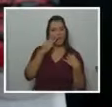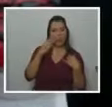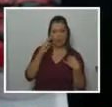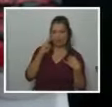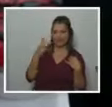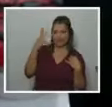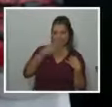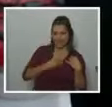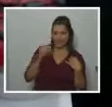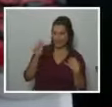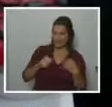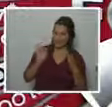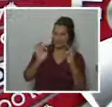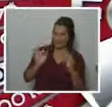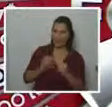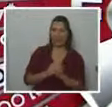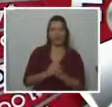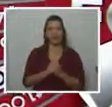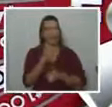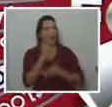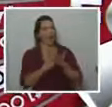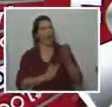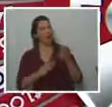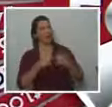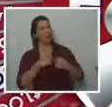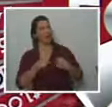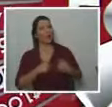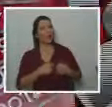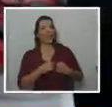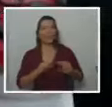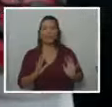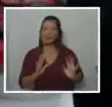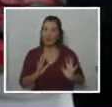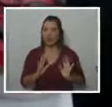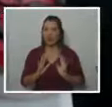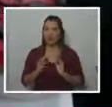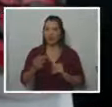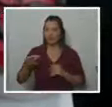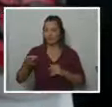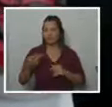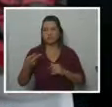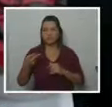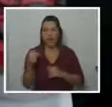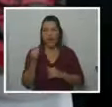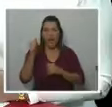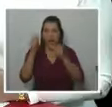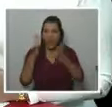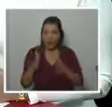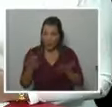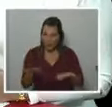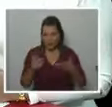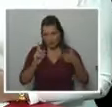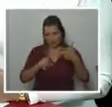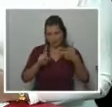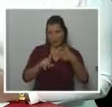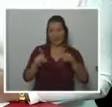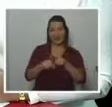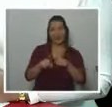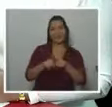¿No? Muy bien. Hay algo ahí en el corazón de entre manudas nos apoyamos. Y también nos acompaña la